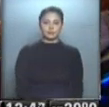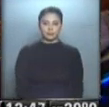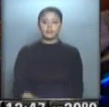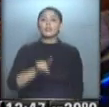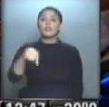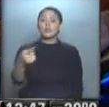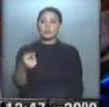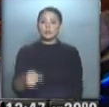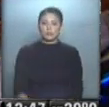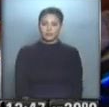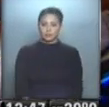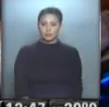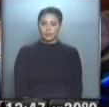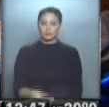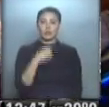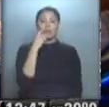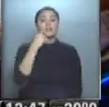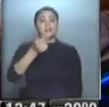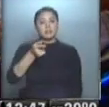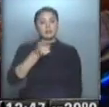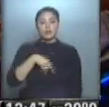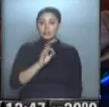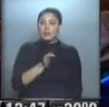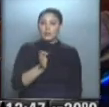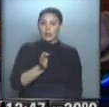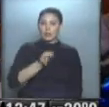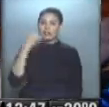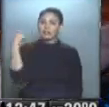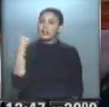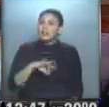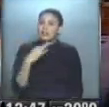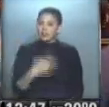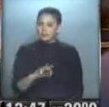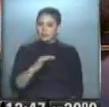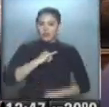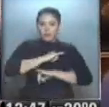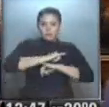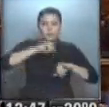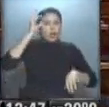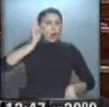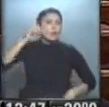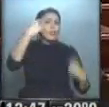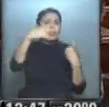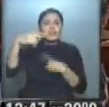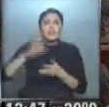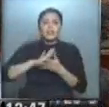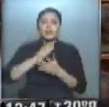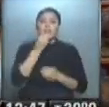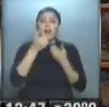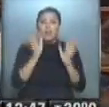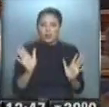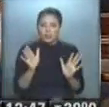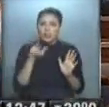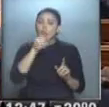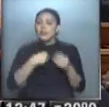La próxima. Teniendo en cuenta que el deber de promover la pluralidad en materia de libertad de expresión surge de